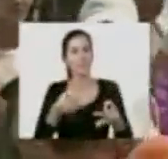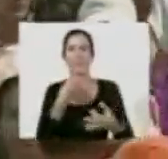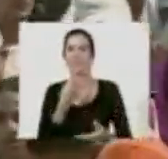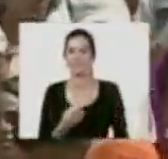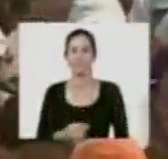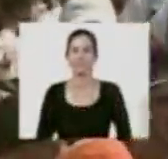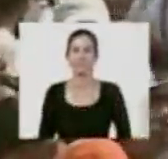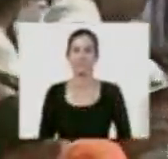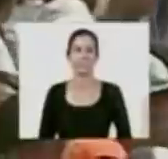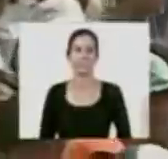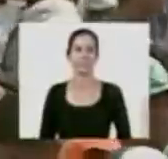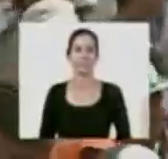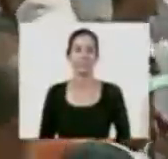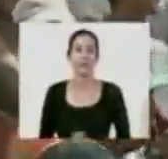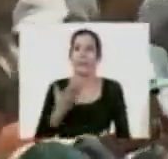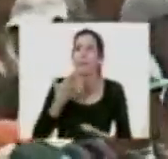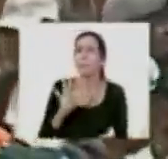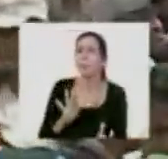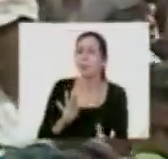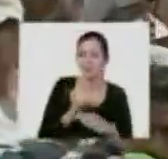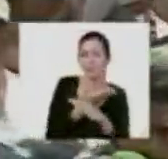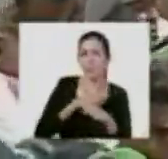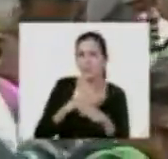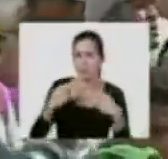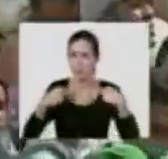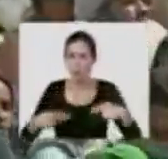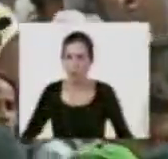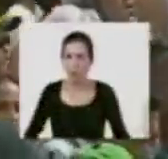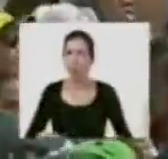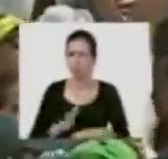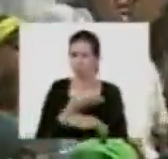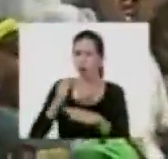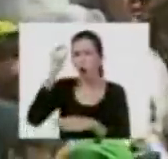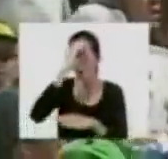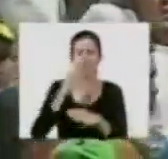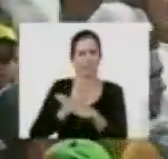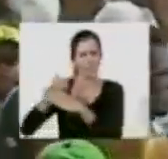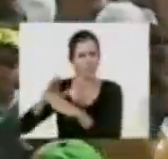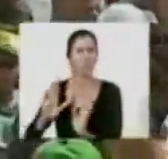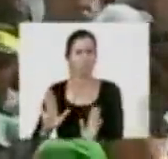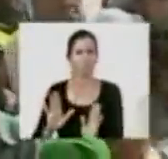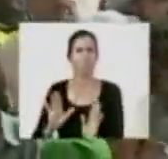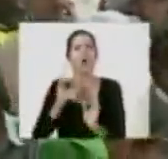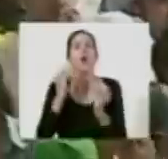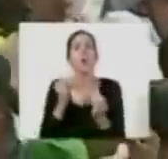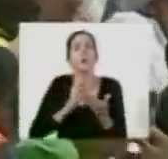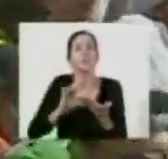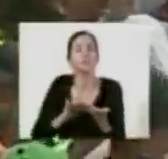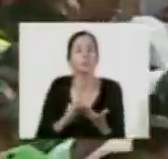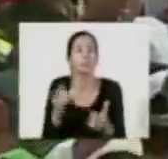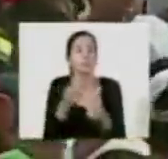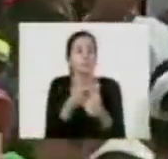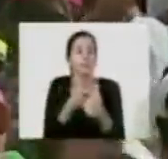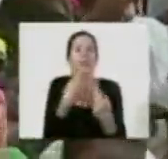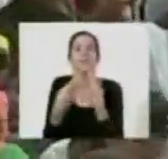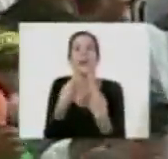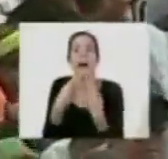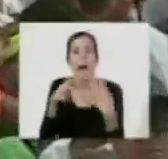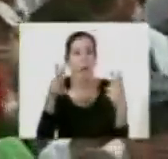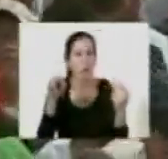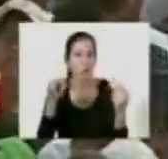otra vez más que las diferencias entre los seres humanos deben de resolverse a través del diálogo